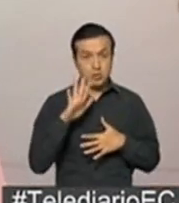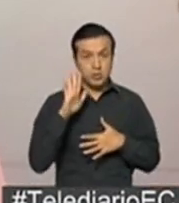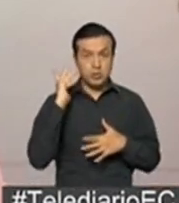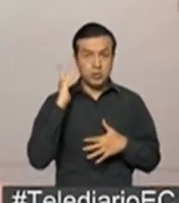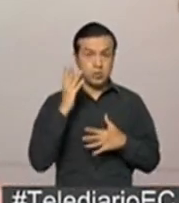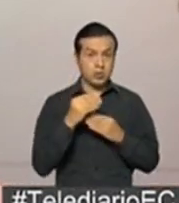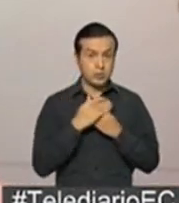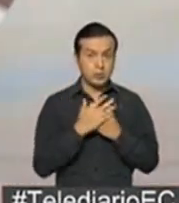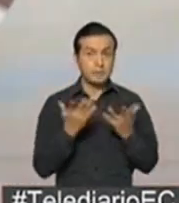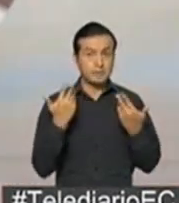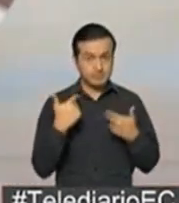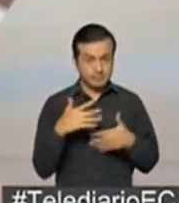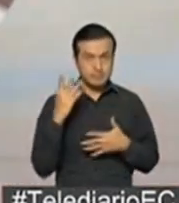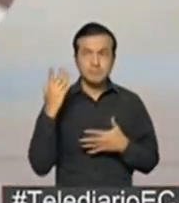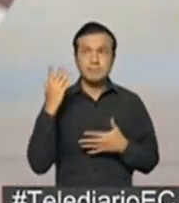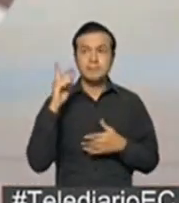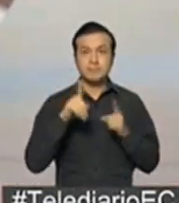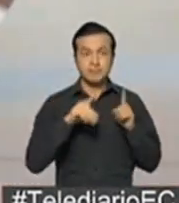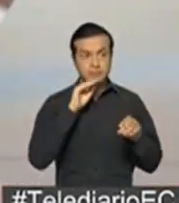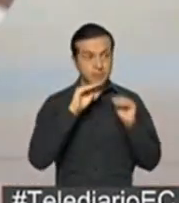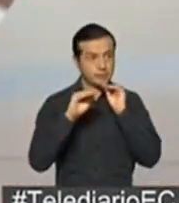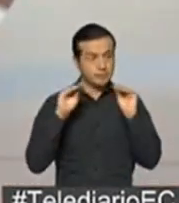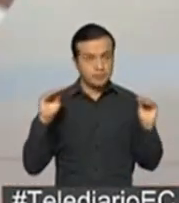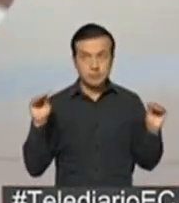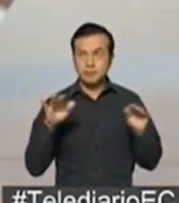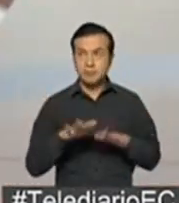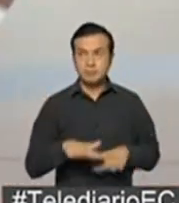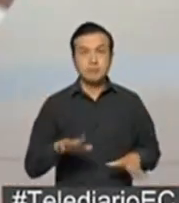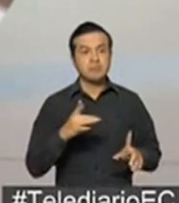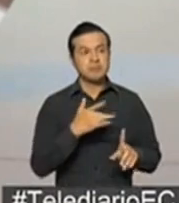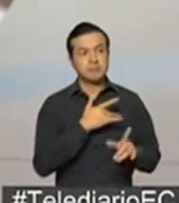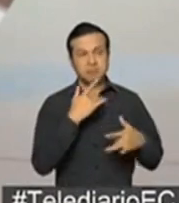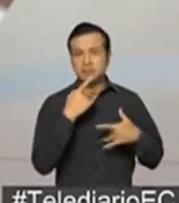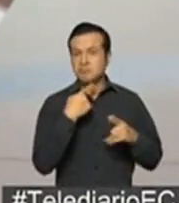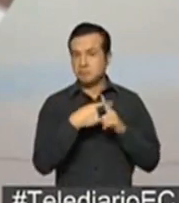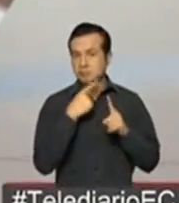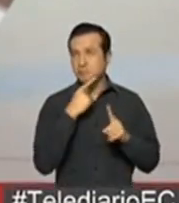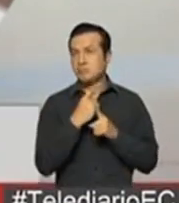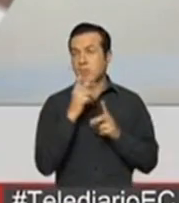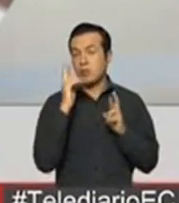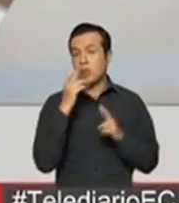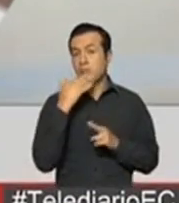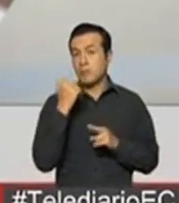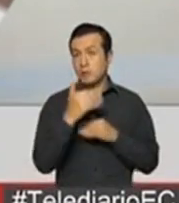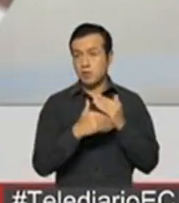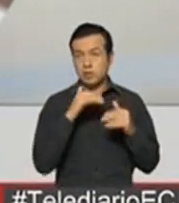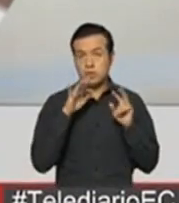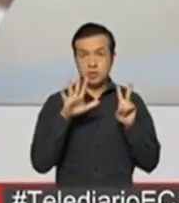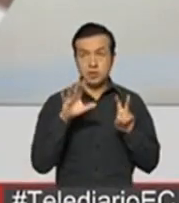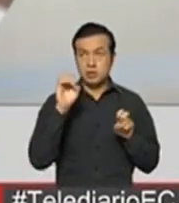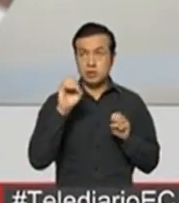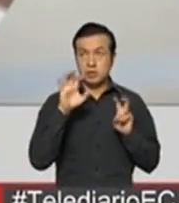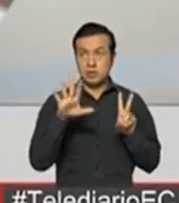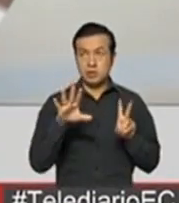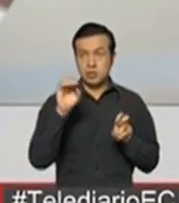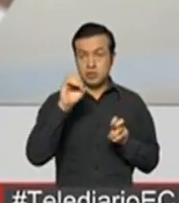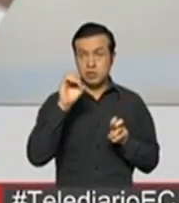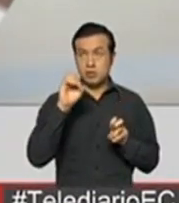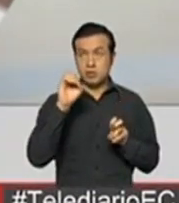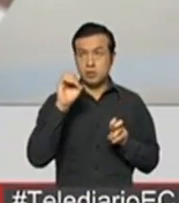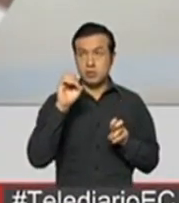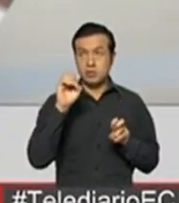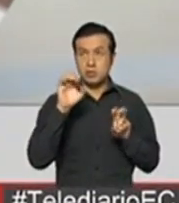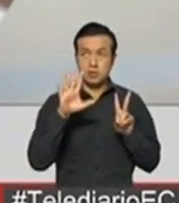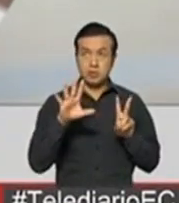estos días? Estamos recibiendo reportes y los reportes son halagadores. Esperemos que mejoren. 70% tampoco es la ocupación,